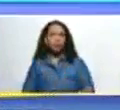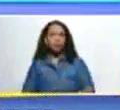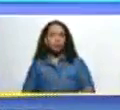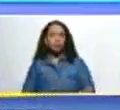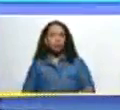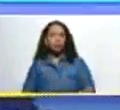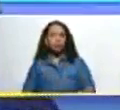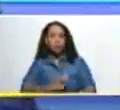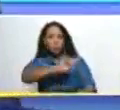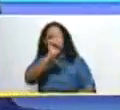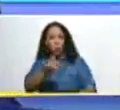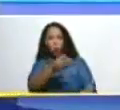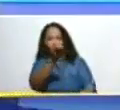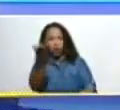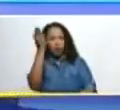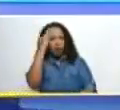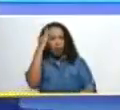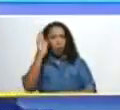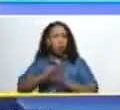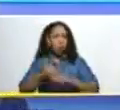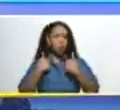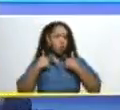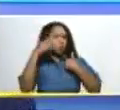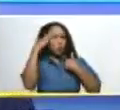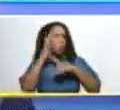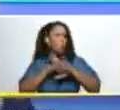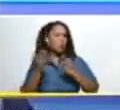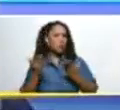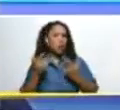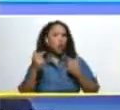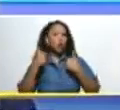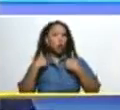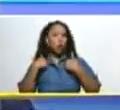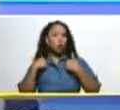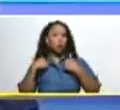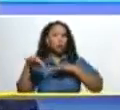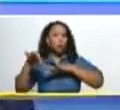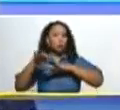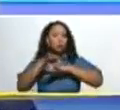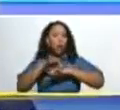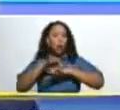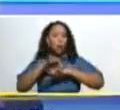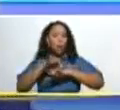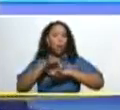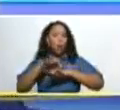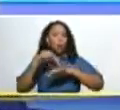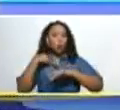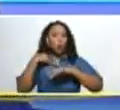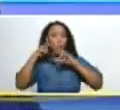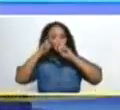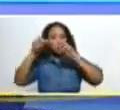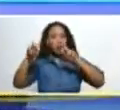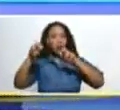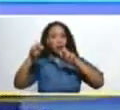Ustedes saben por qué yo lo sé. Porque estoy casado con una detective de la PTJ.